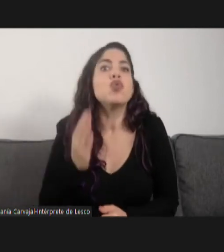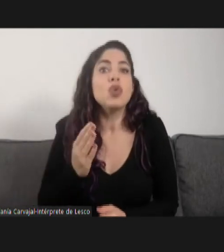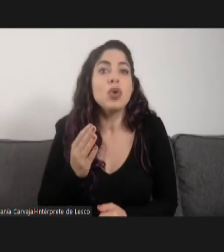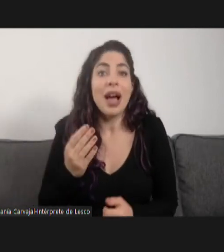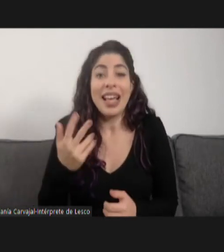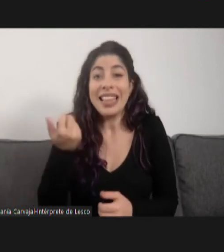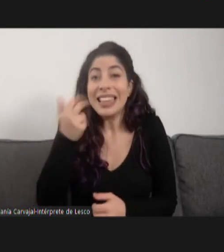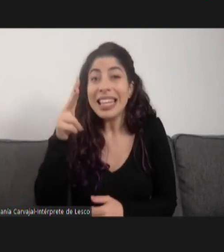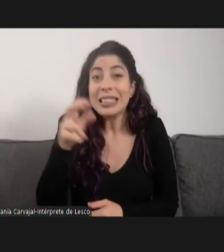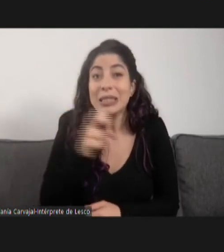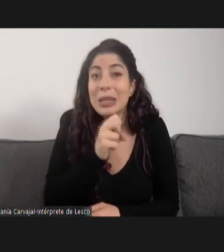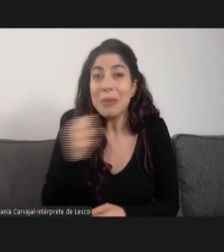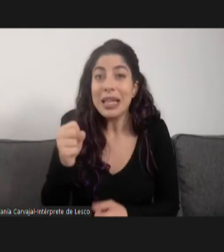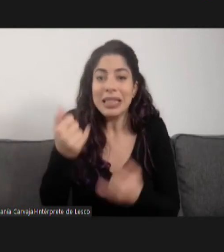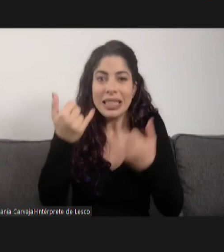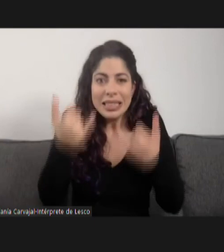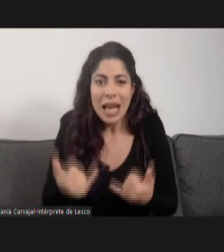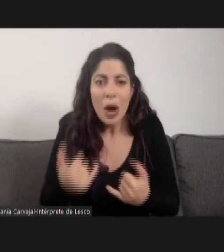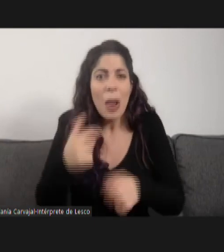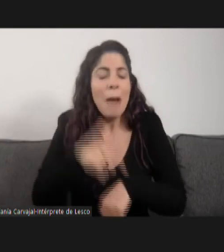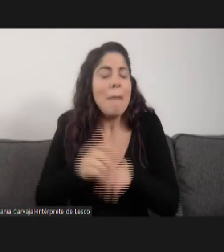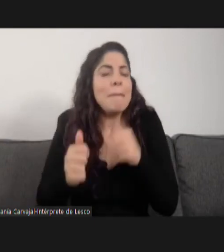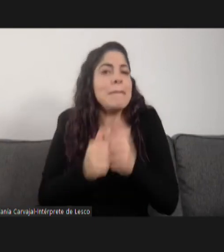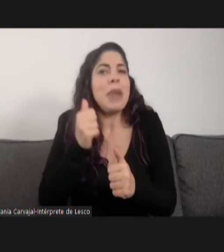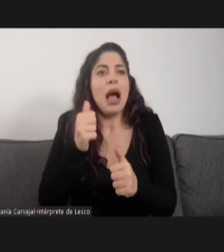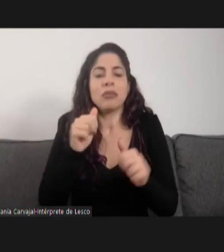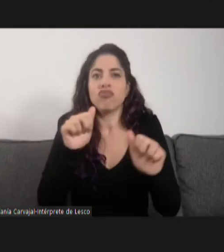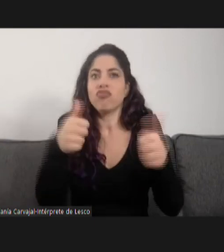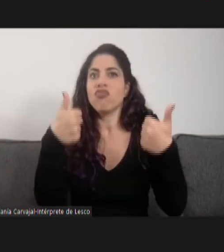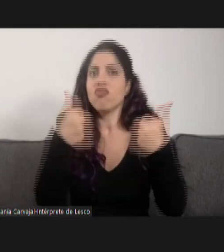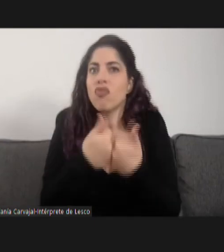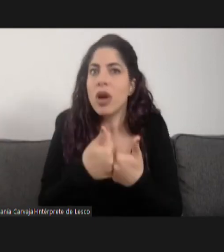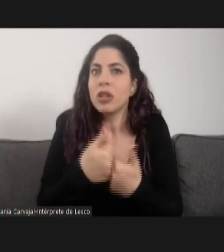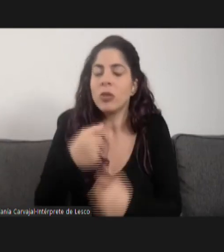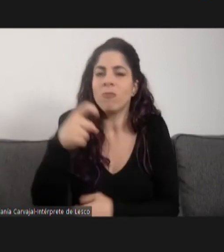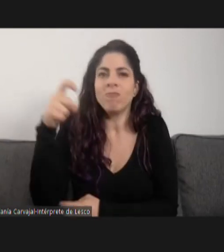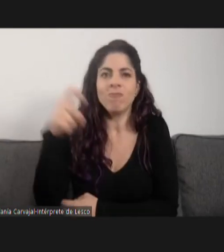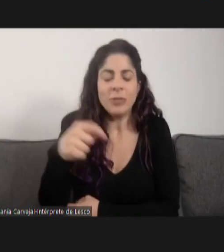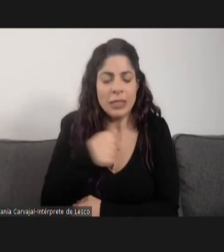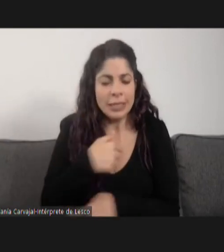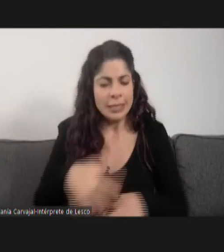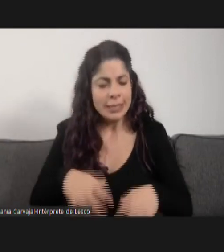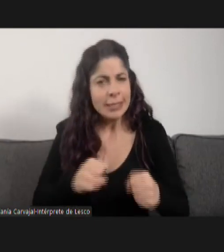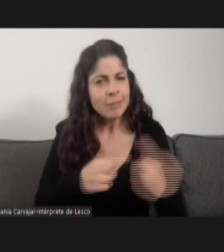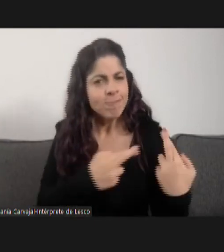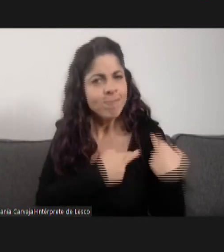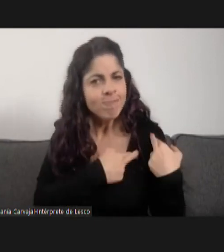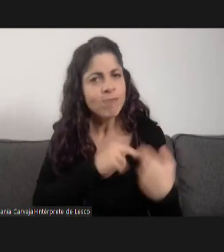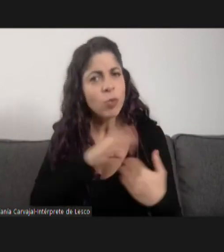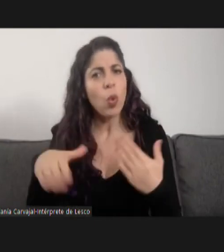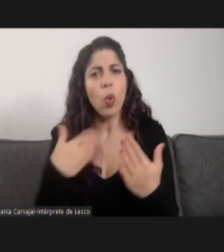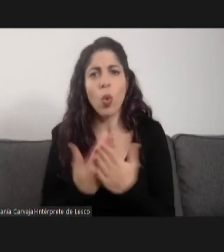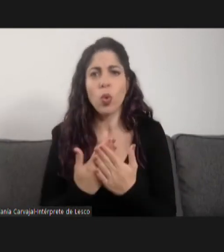13 meses, estamos ante ese reto y esa necesidad de que tengamos esa responsabilidad todos y todas.